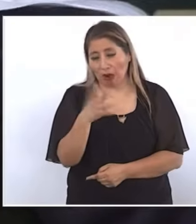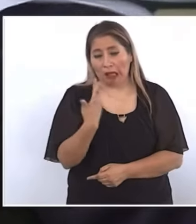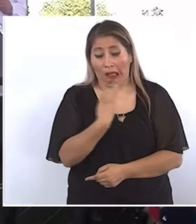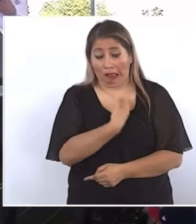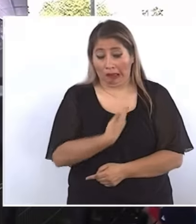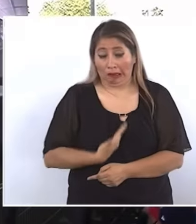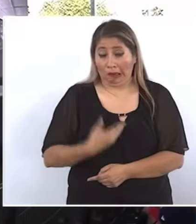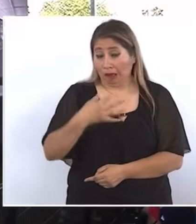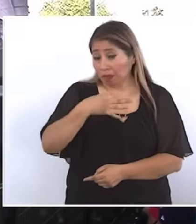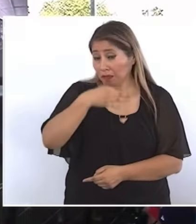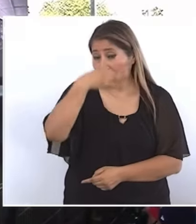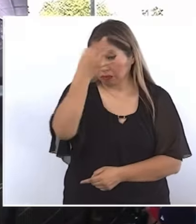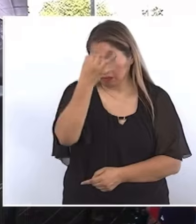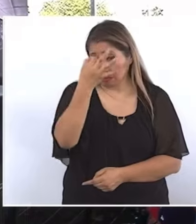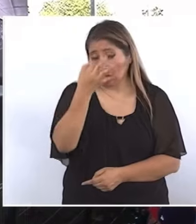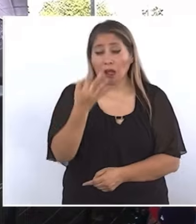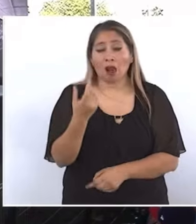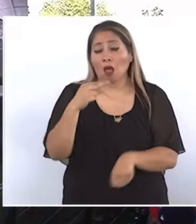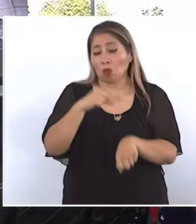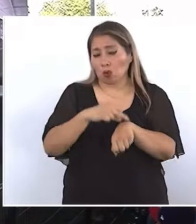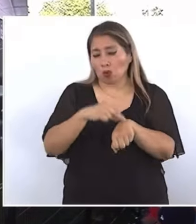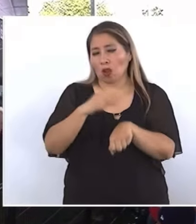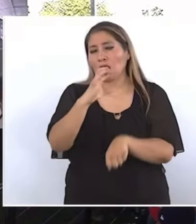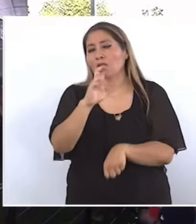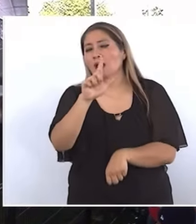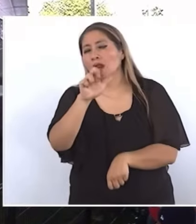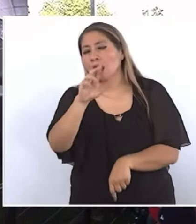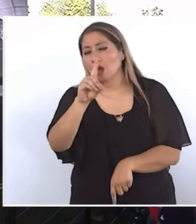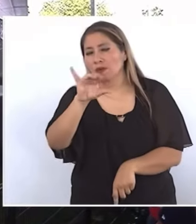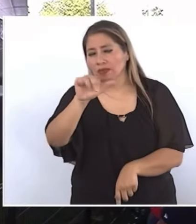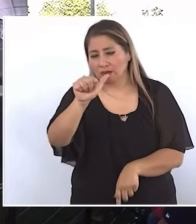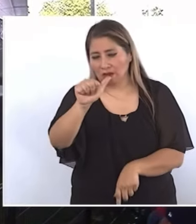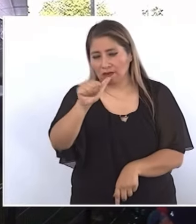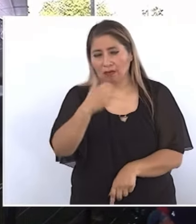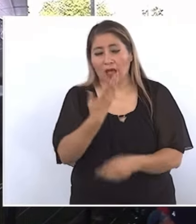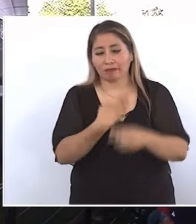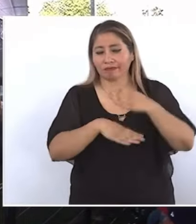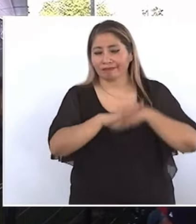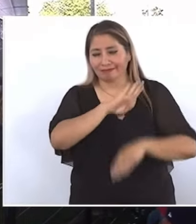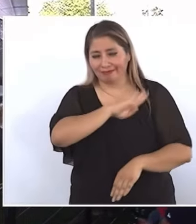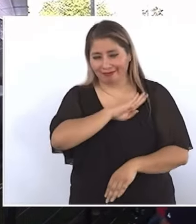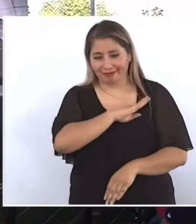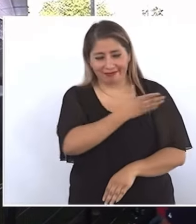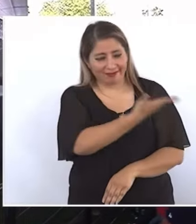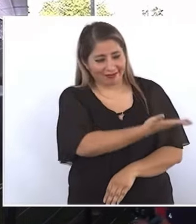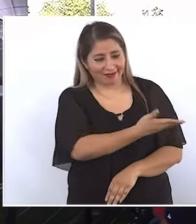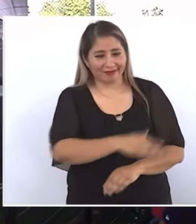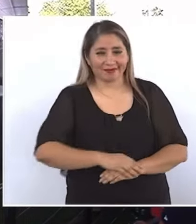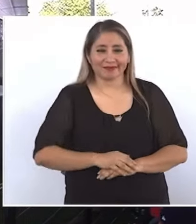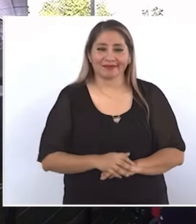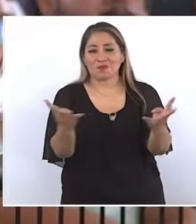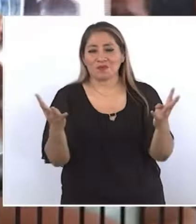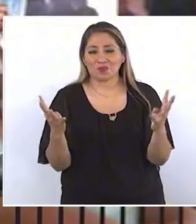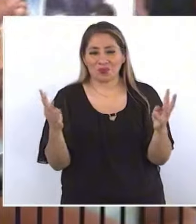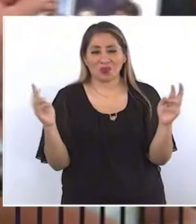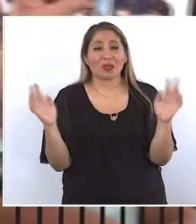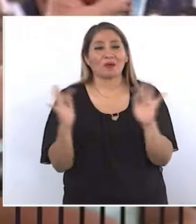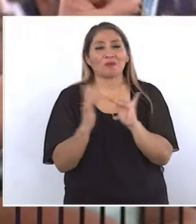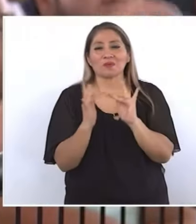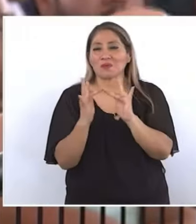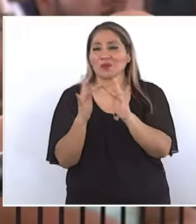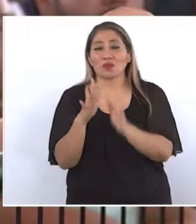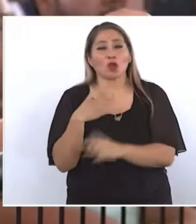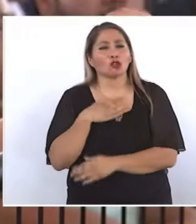señora quien conservaba la foto qué valiosos momentos Qué grandes recuerdos esto es